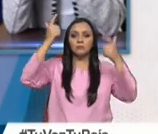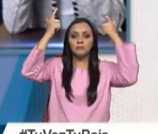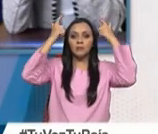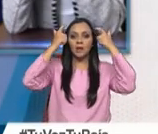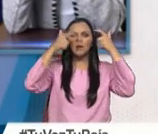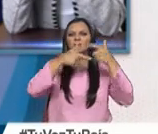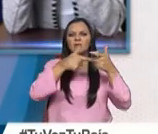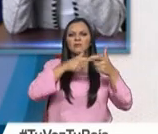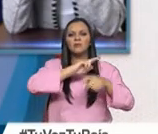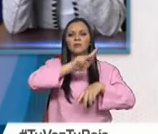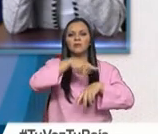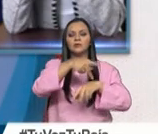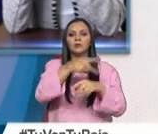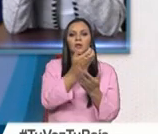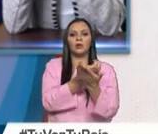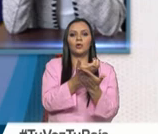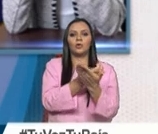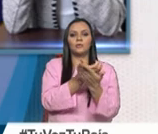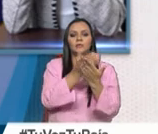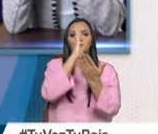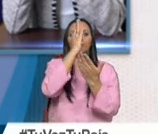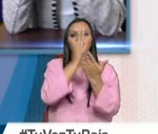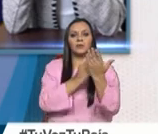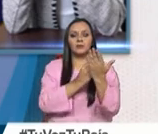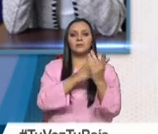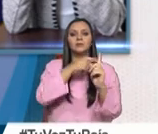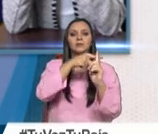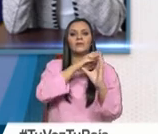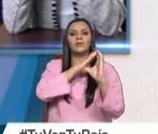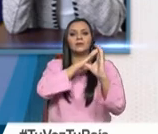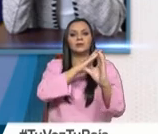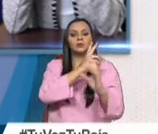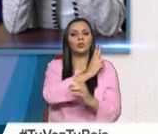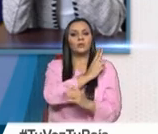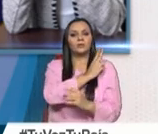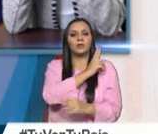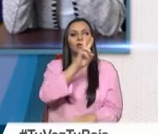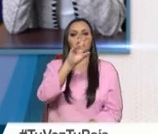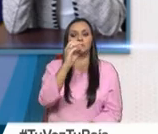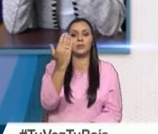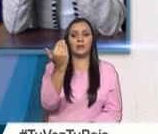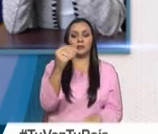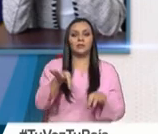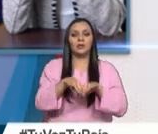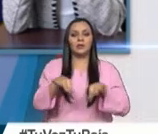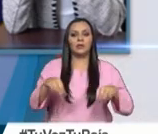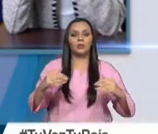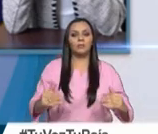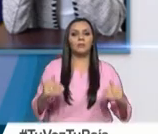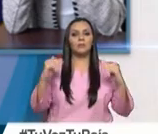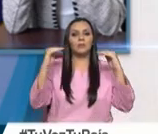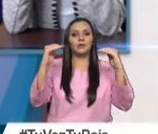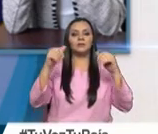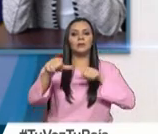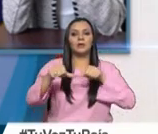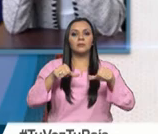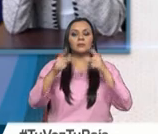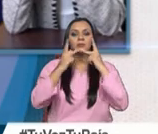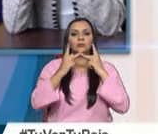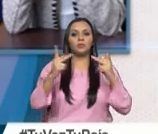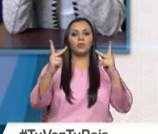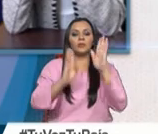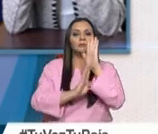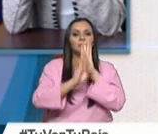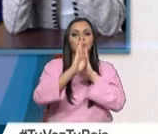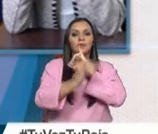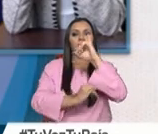Economía y Finanzas en la Universidad San Francisco de Quito. En 2014 obtuvo su título de Magíster en Administración Pública y Desarrollo